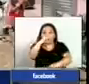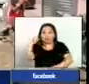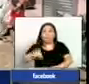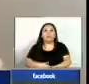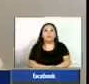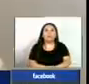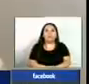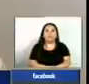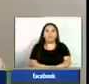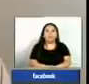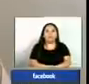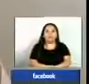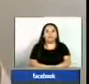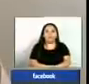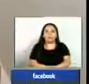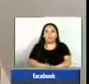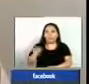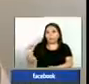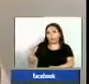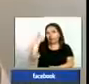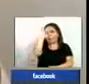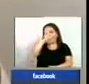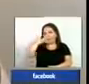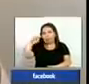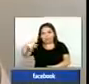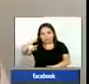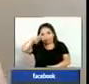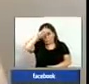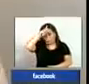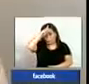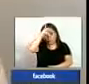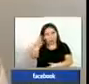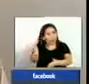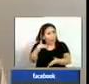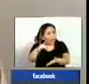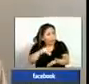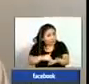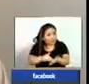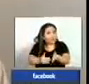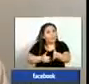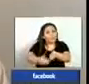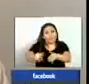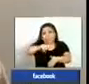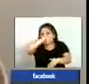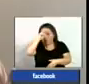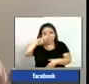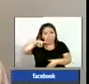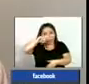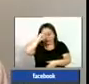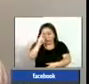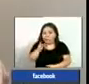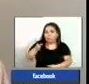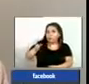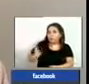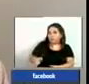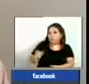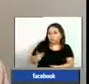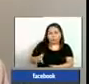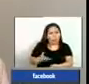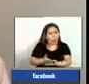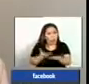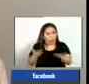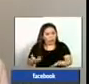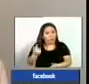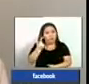mundo Perú reinició actividades en todo su sistema de transporte masivo